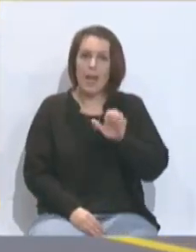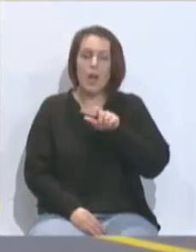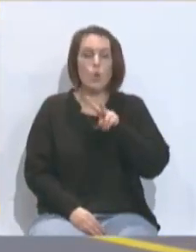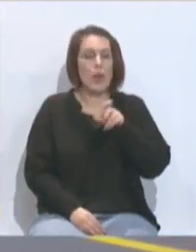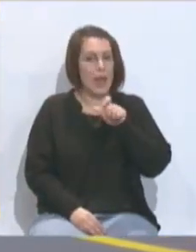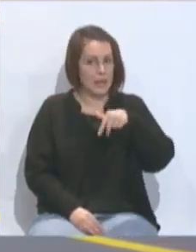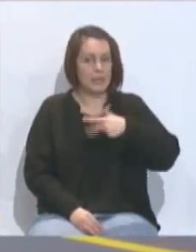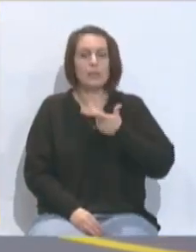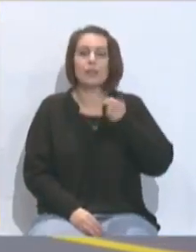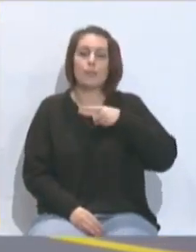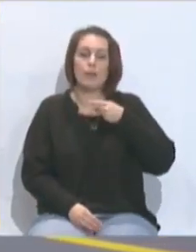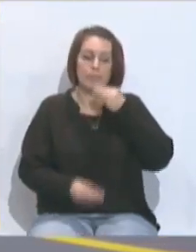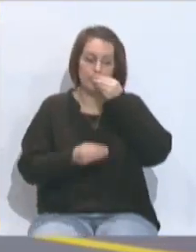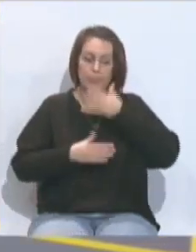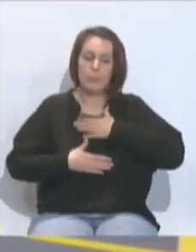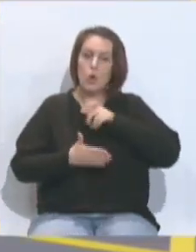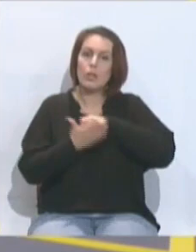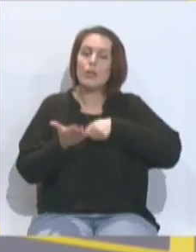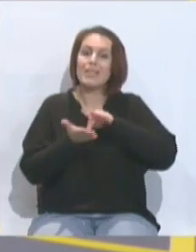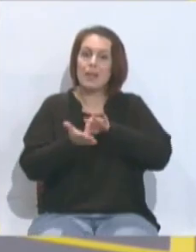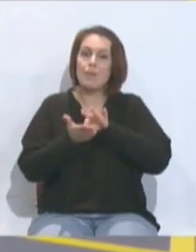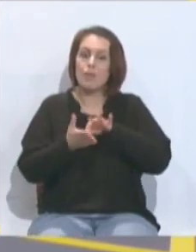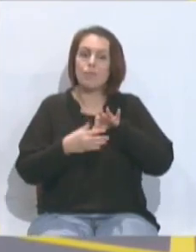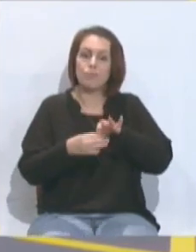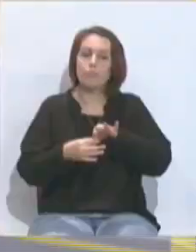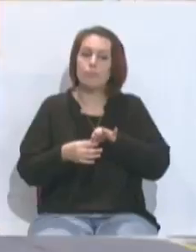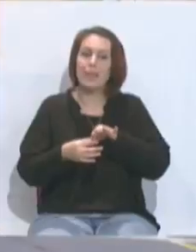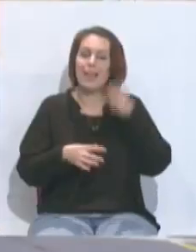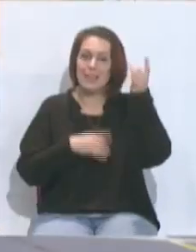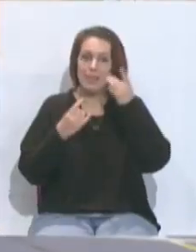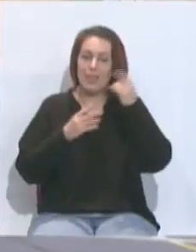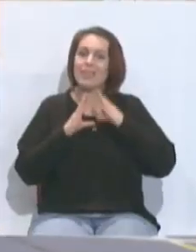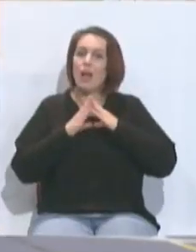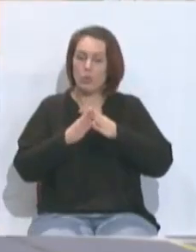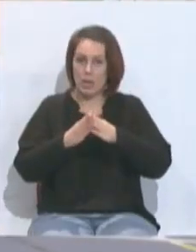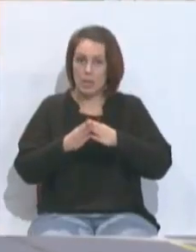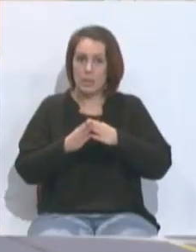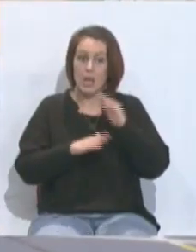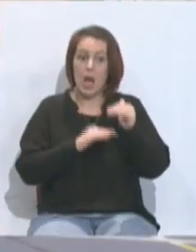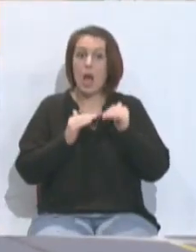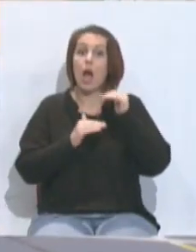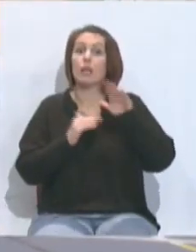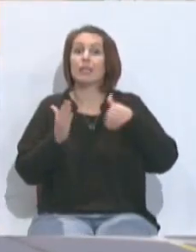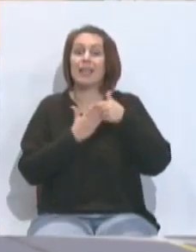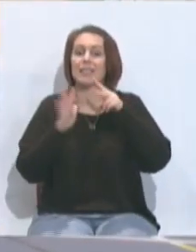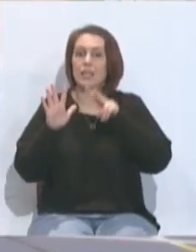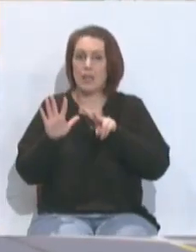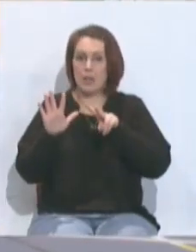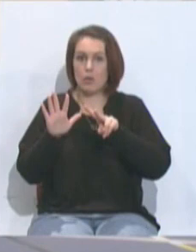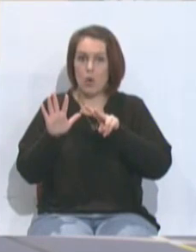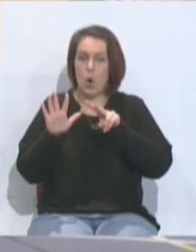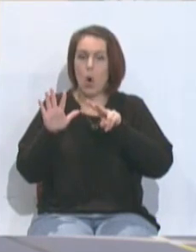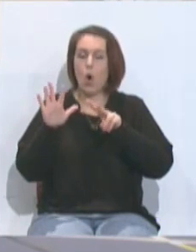Eulen también ha sido adjudicataria del contrato de servicios relativos a las actividades náuticas, que asciende a